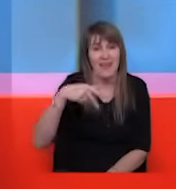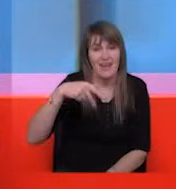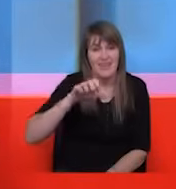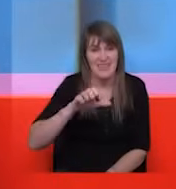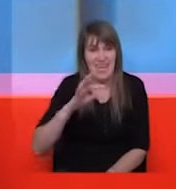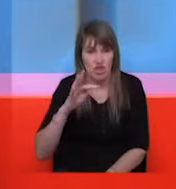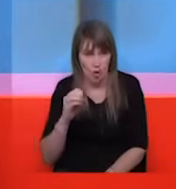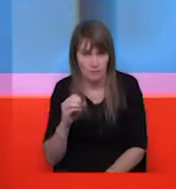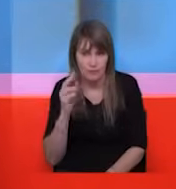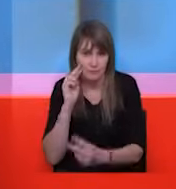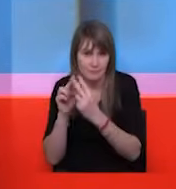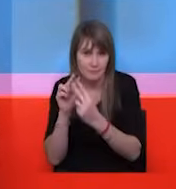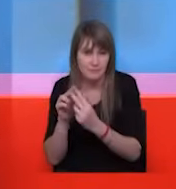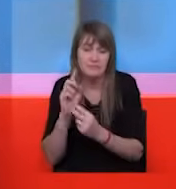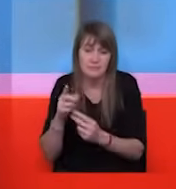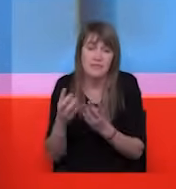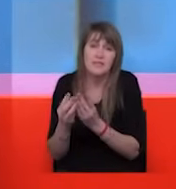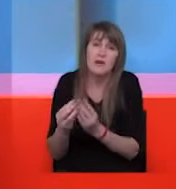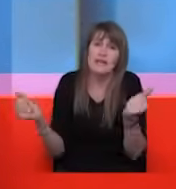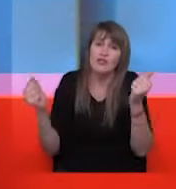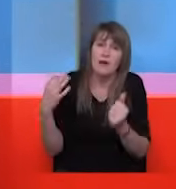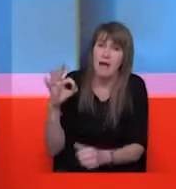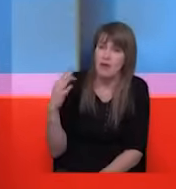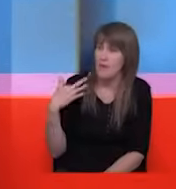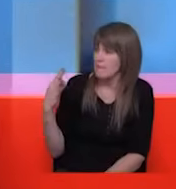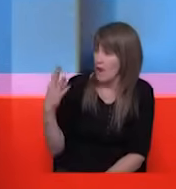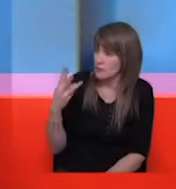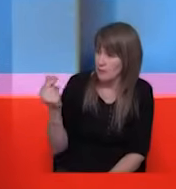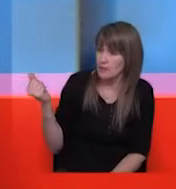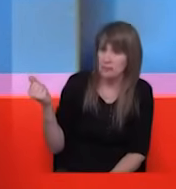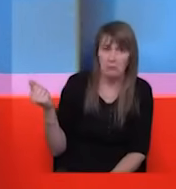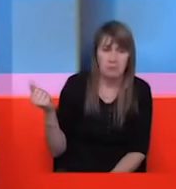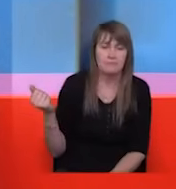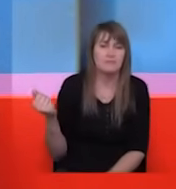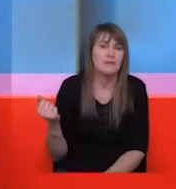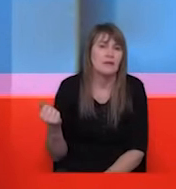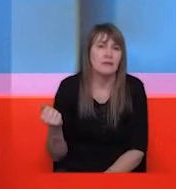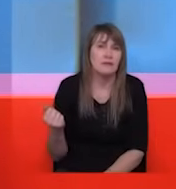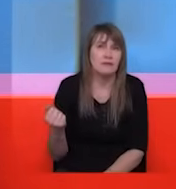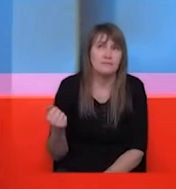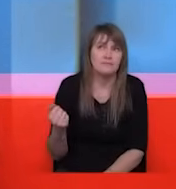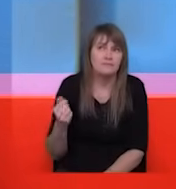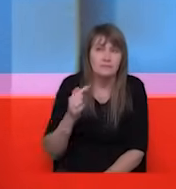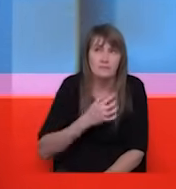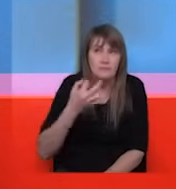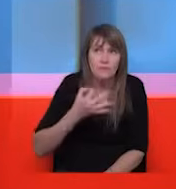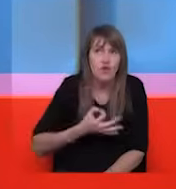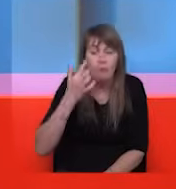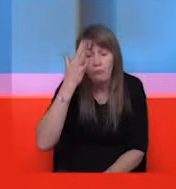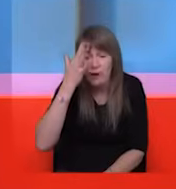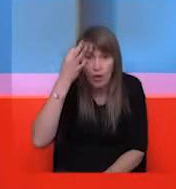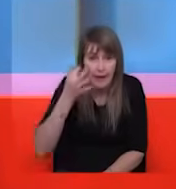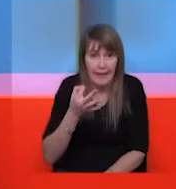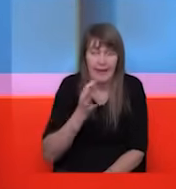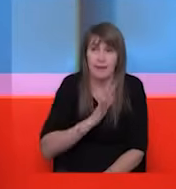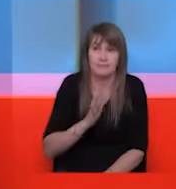veíamos, y me comenta que desapareció su hermano. Y lo que me parece increíble, lo digo como autocrítica,